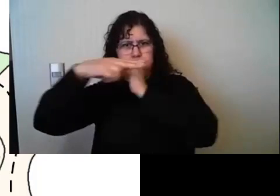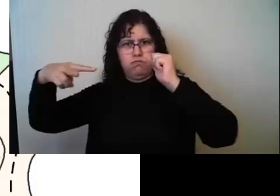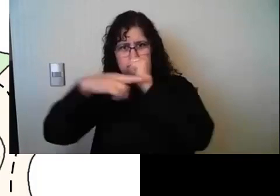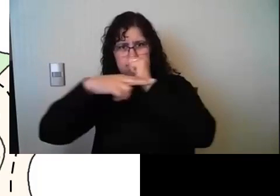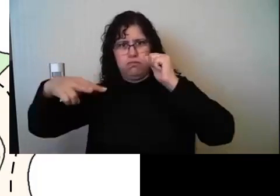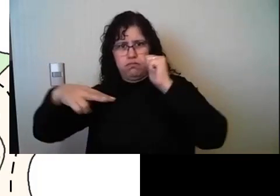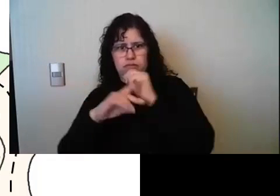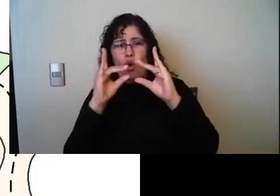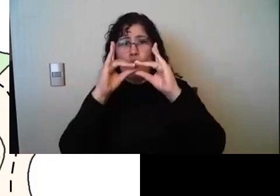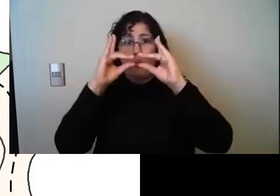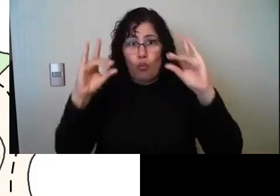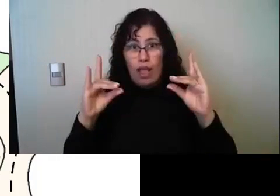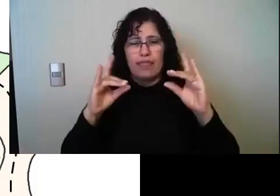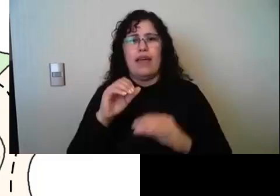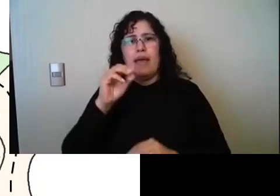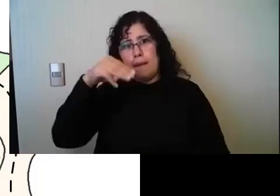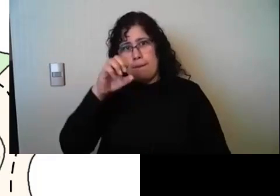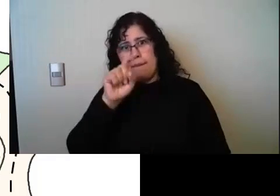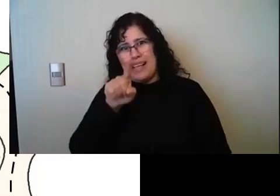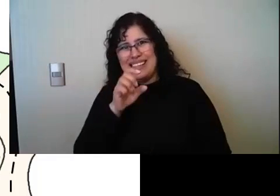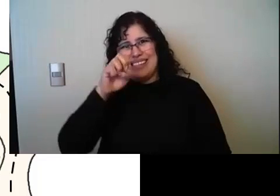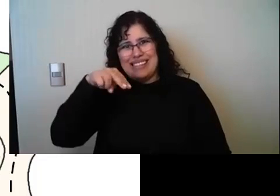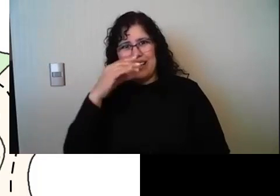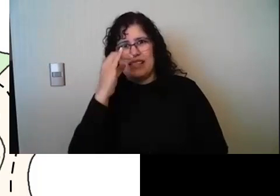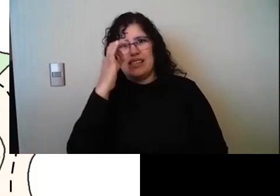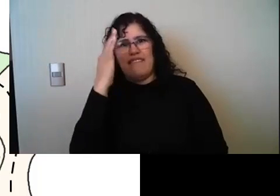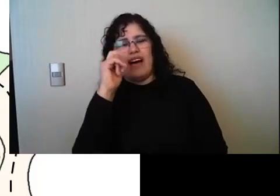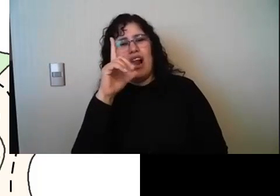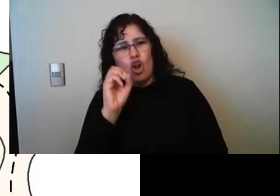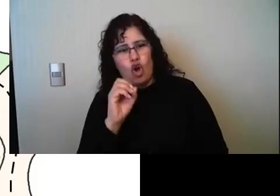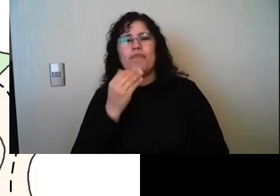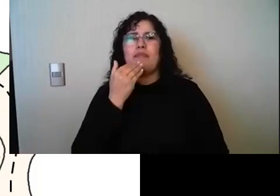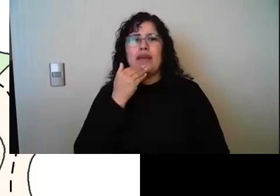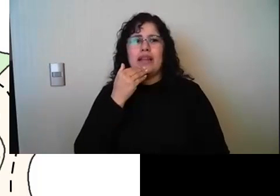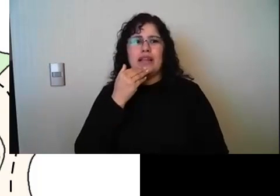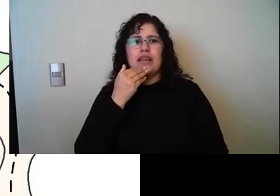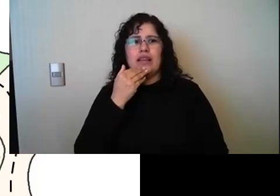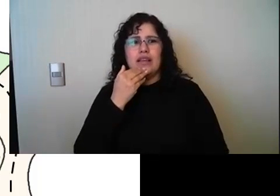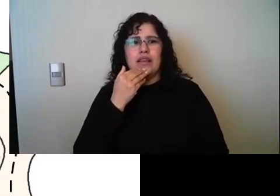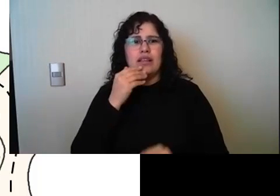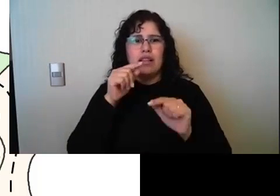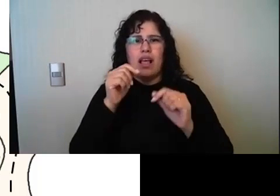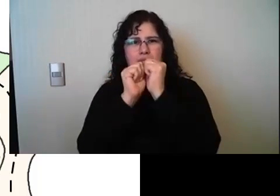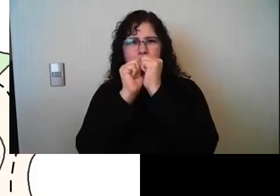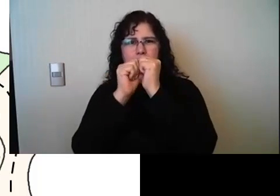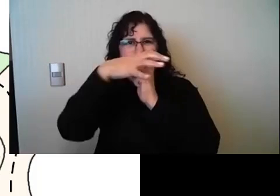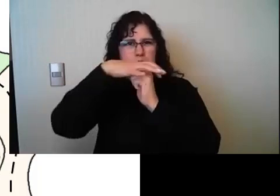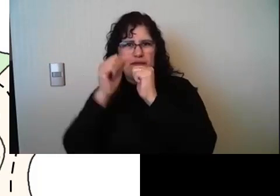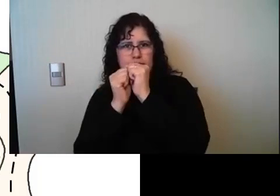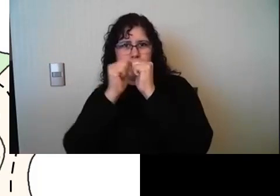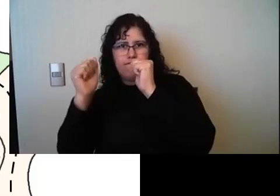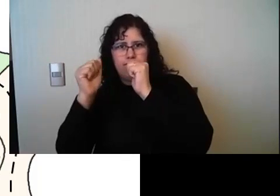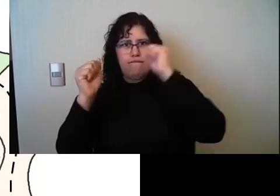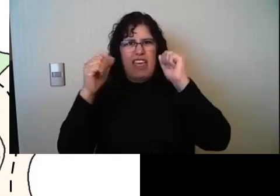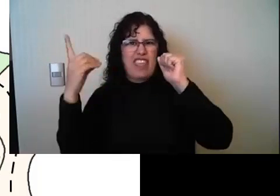puente, mesencéfalo, y cortes coronales, lo que es los hemisferios cerebrales.